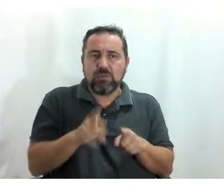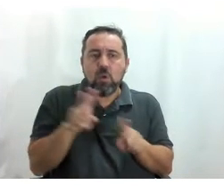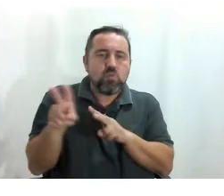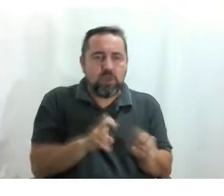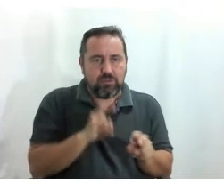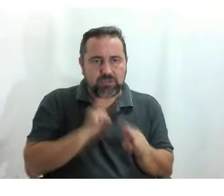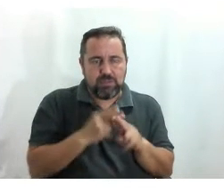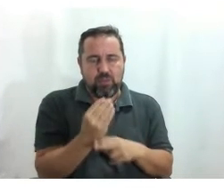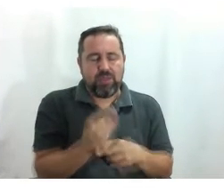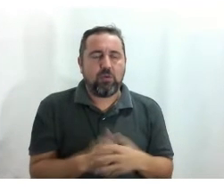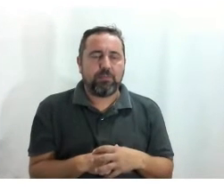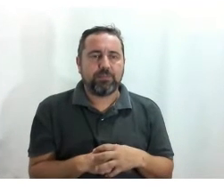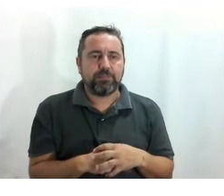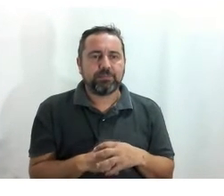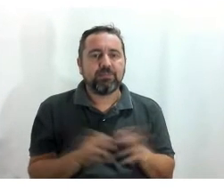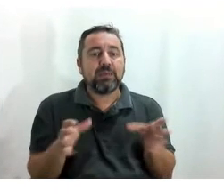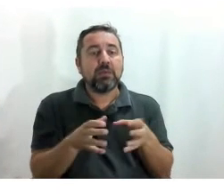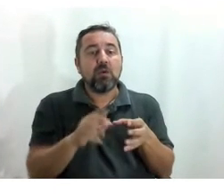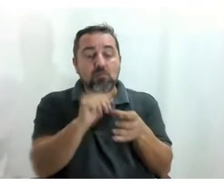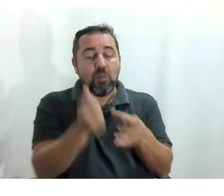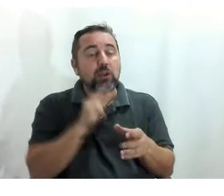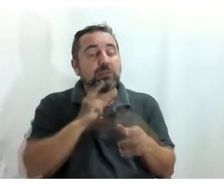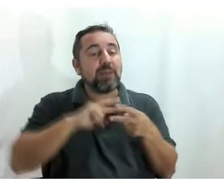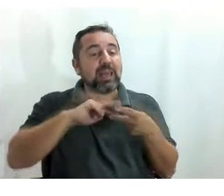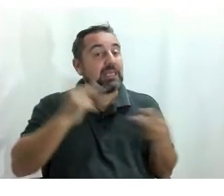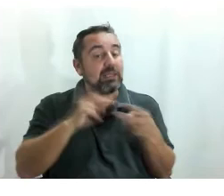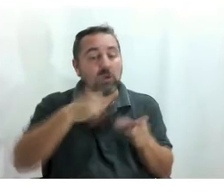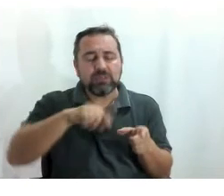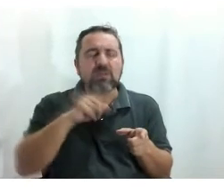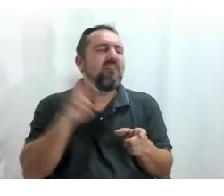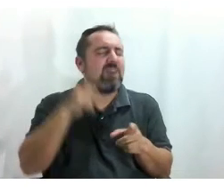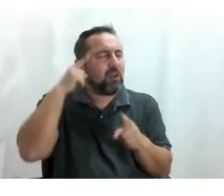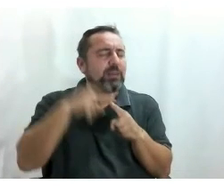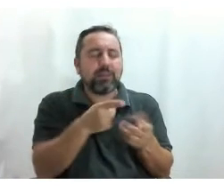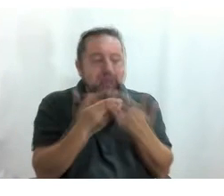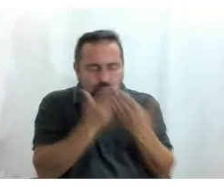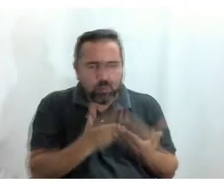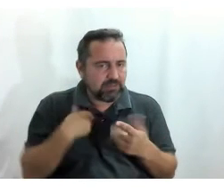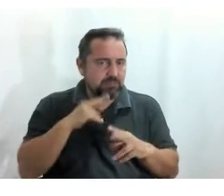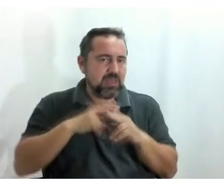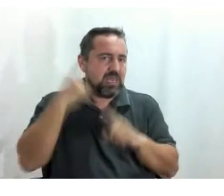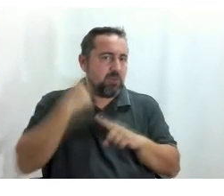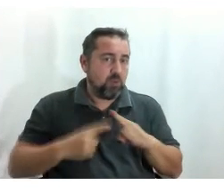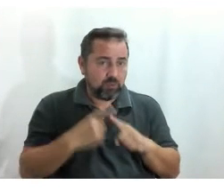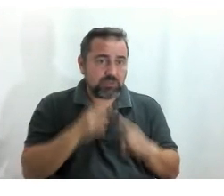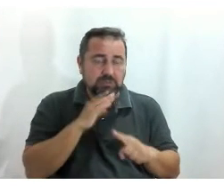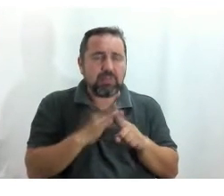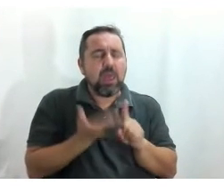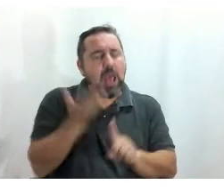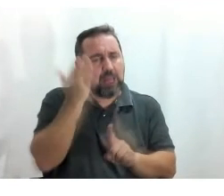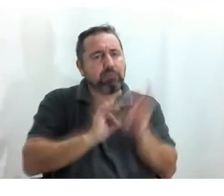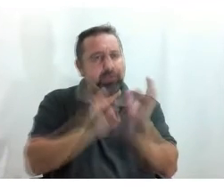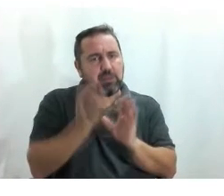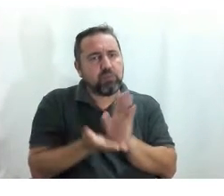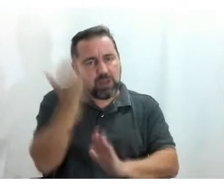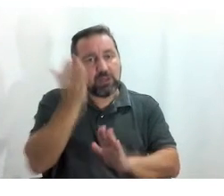modelo. Los modelos genéticos, como os digo, nos sirven para estudiar hipoacusias que son altamente prevalentes, pero